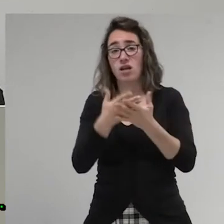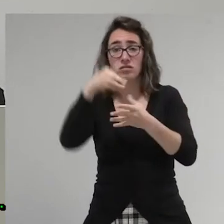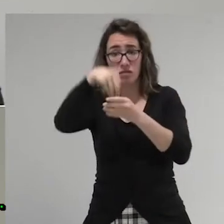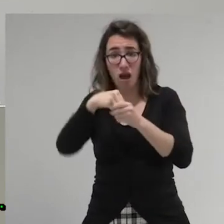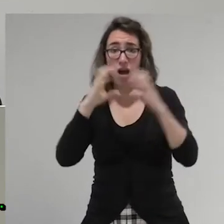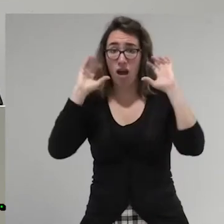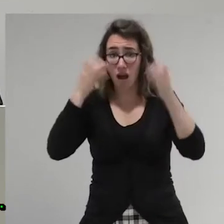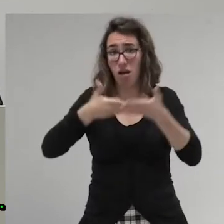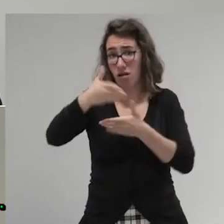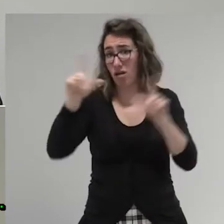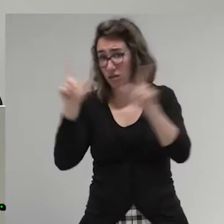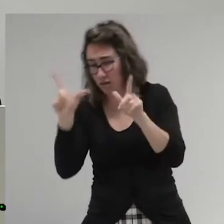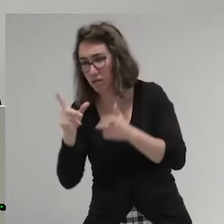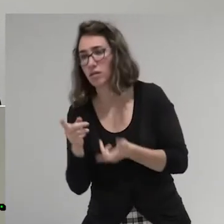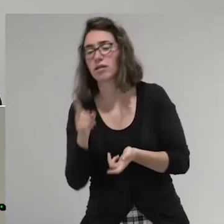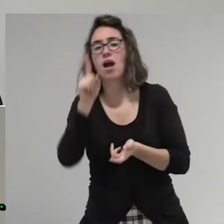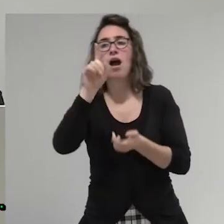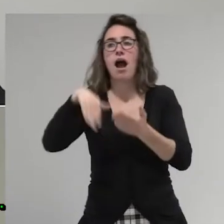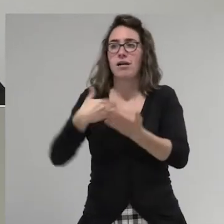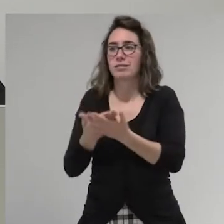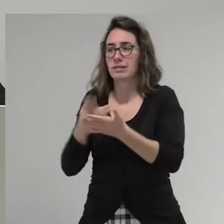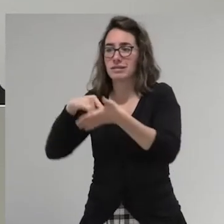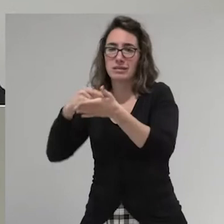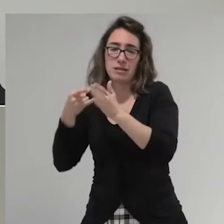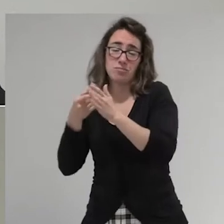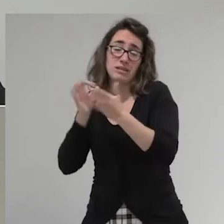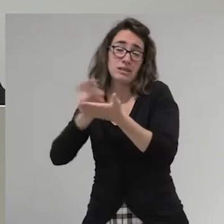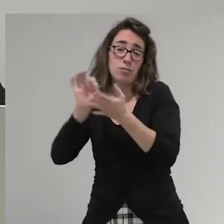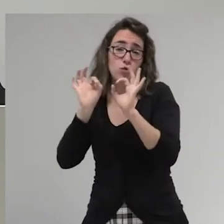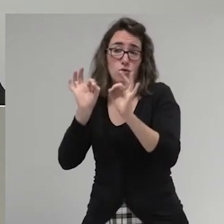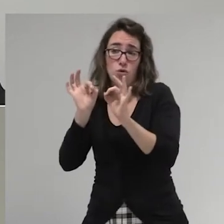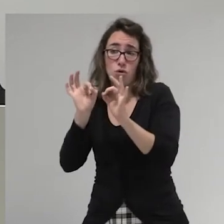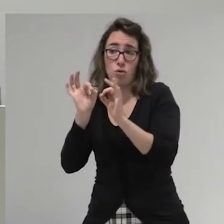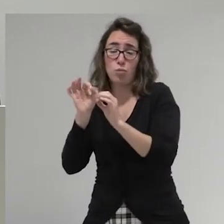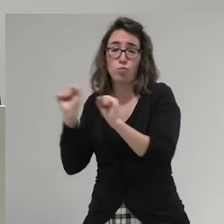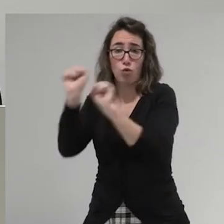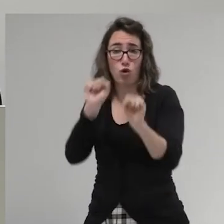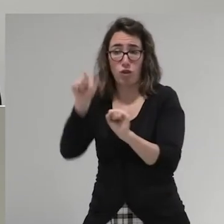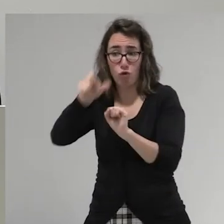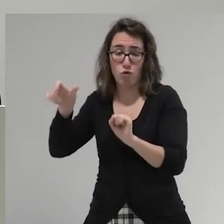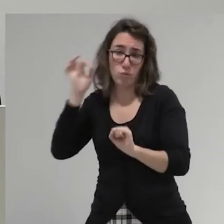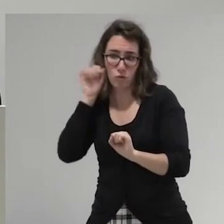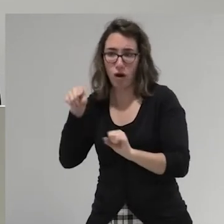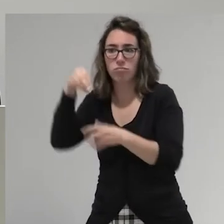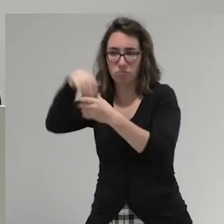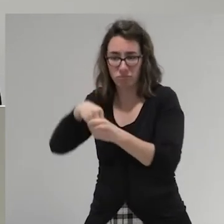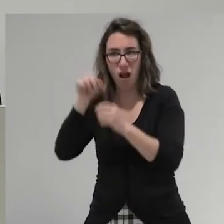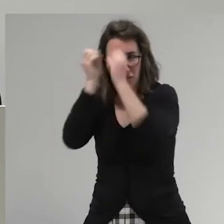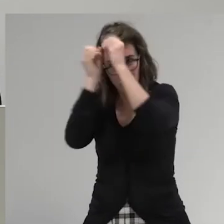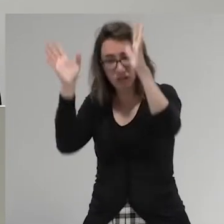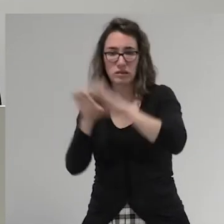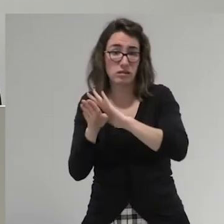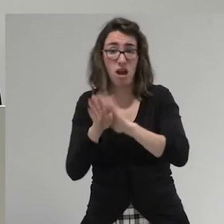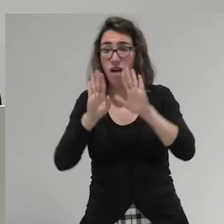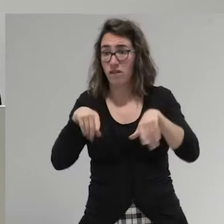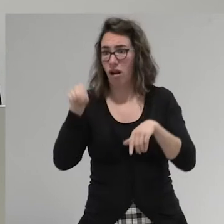los servicios para la protección de la mujer, hasta, o sea, en tantos espacios, que finalmente acaba muchas